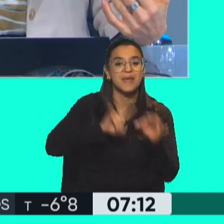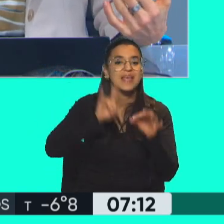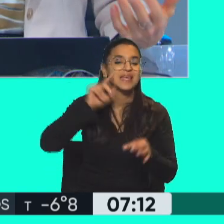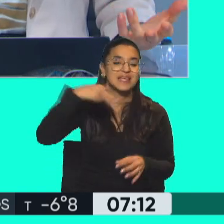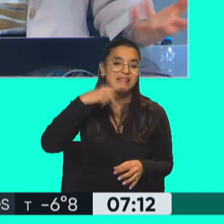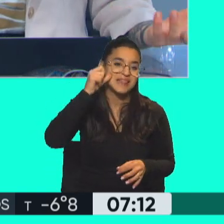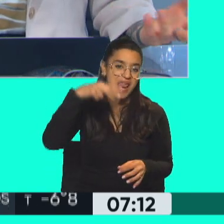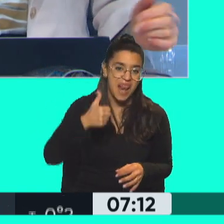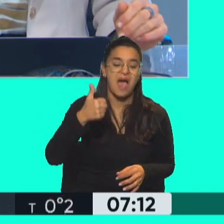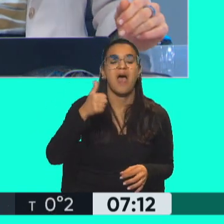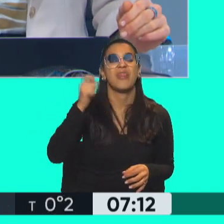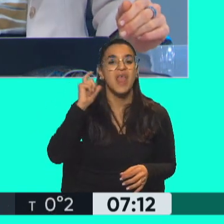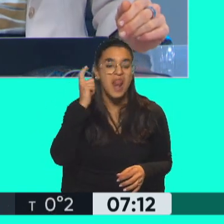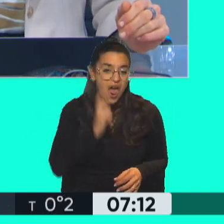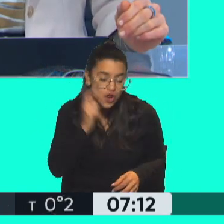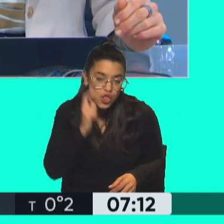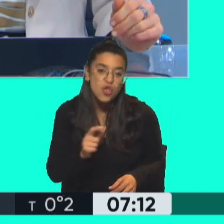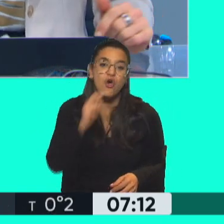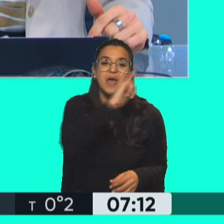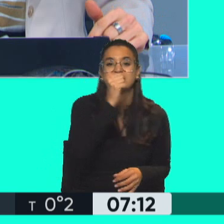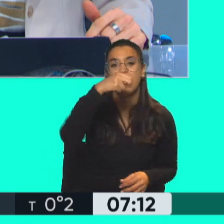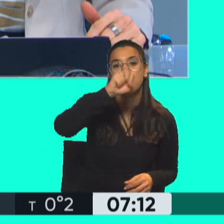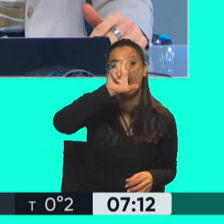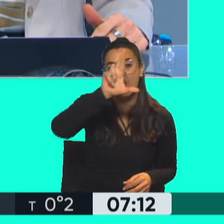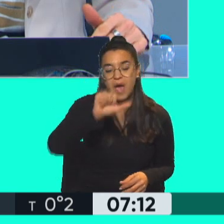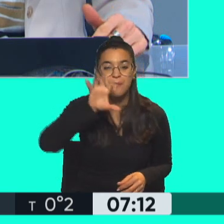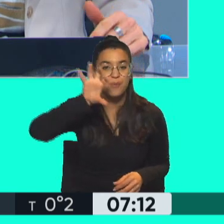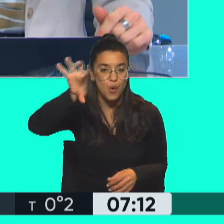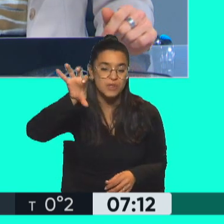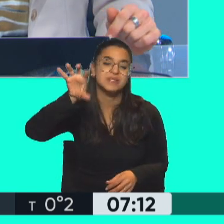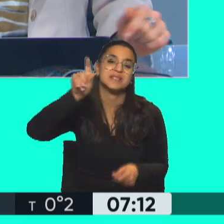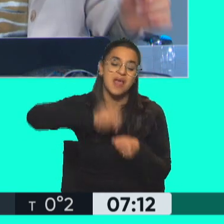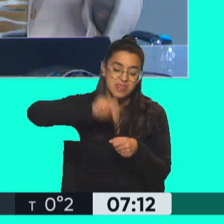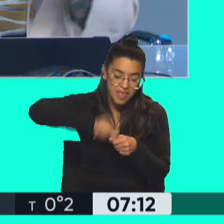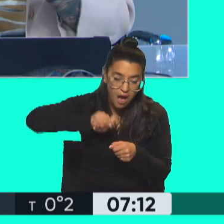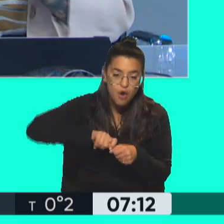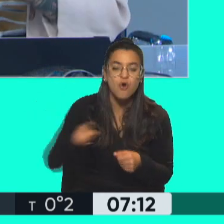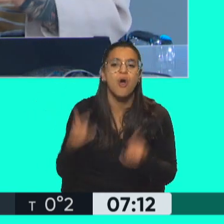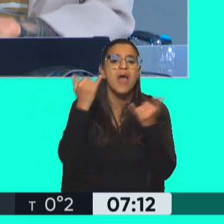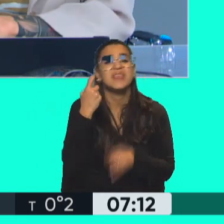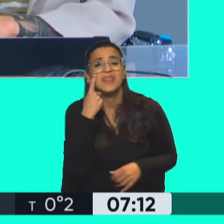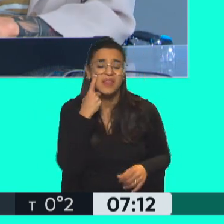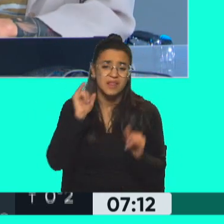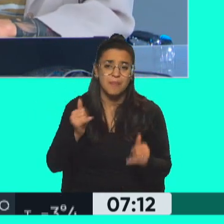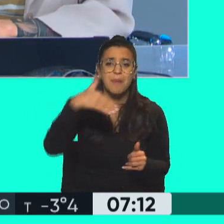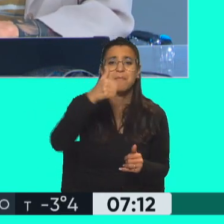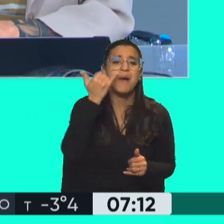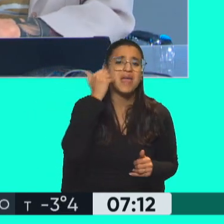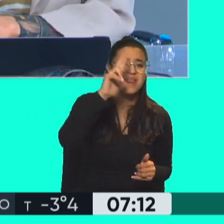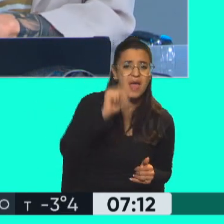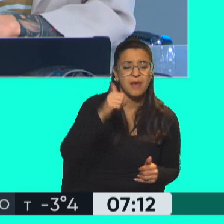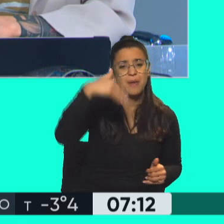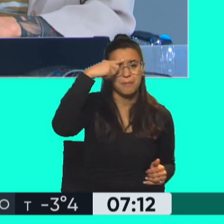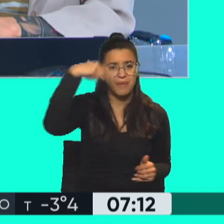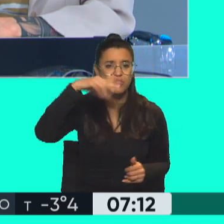la rioja como decíamos gerardo zamora el gobernador de la provincia de santiago del estero o intendente es mayra mendoza también la